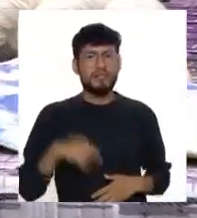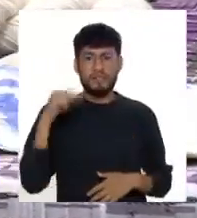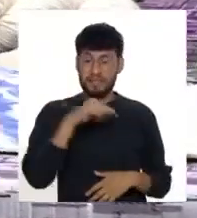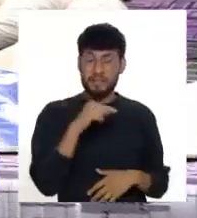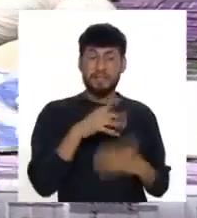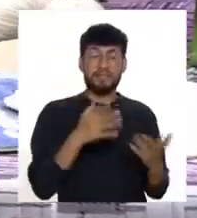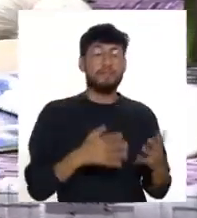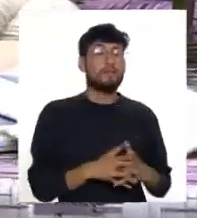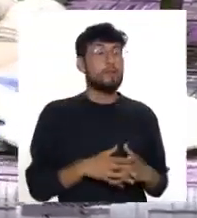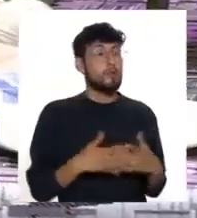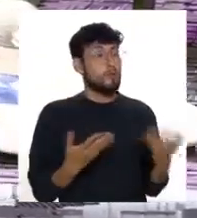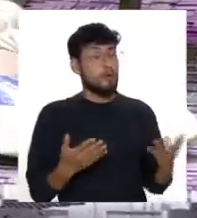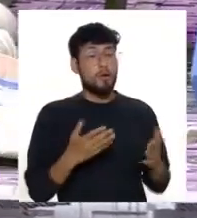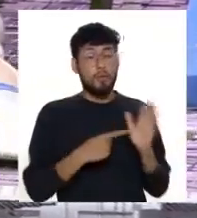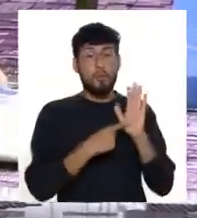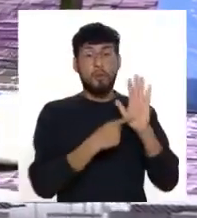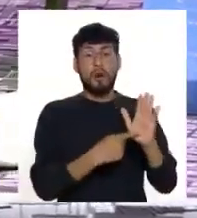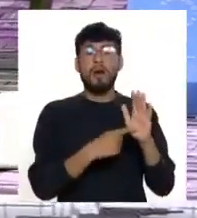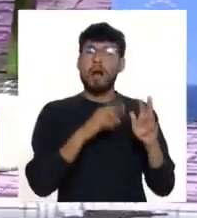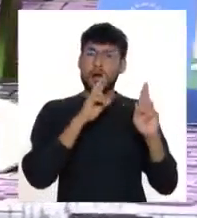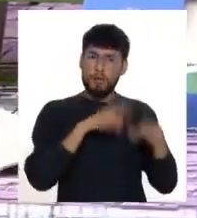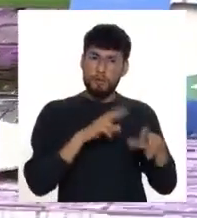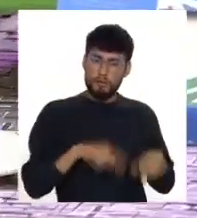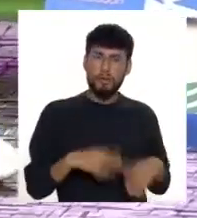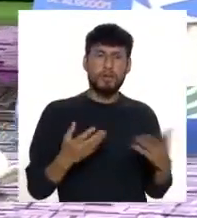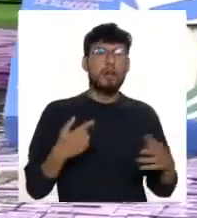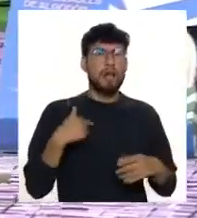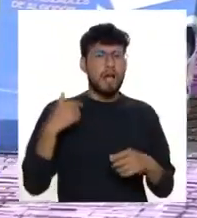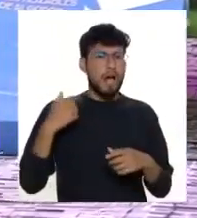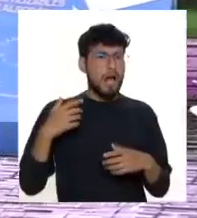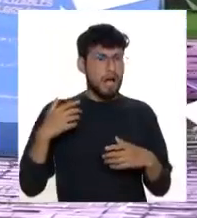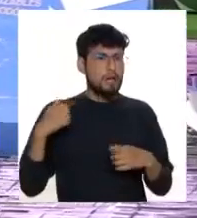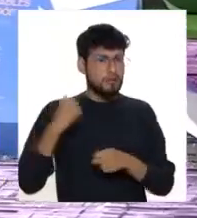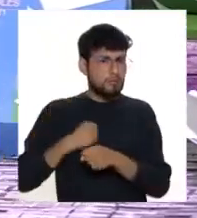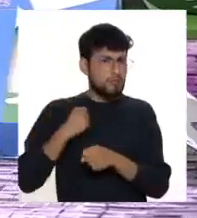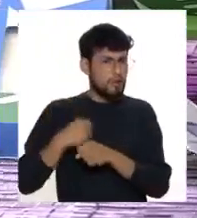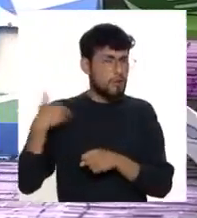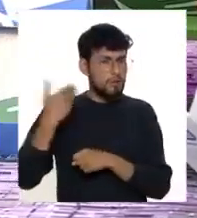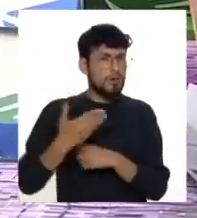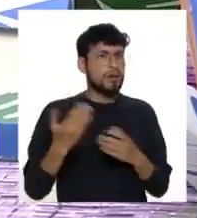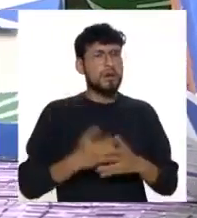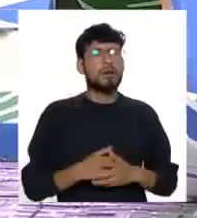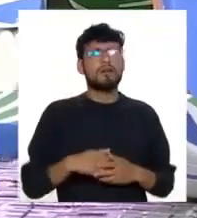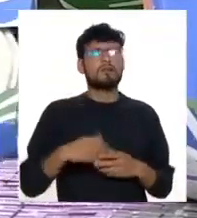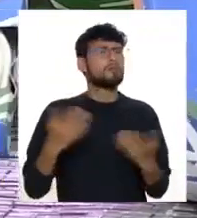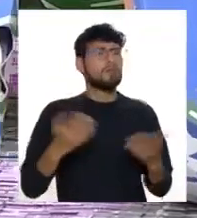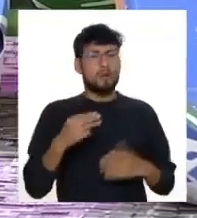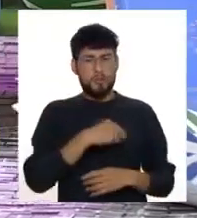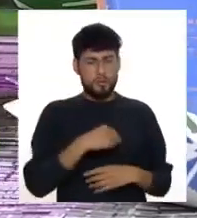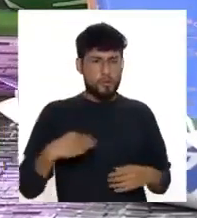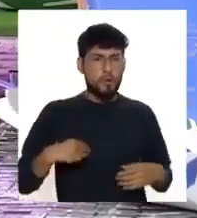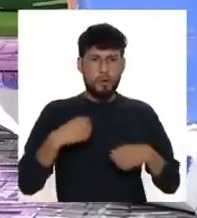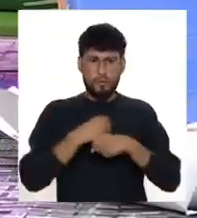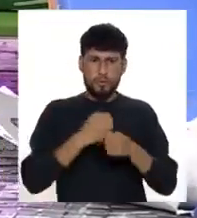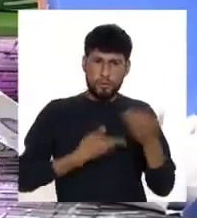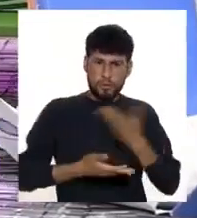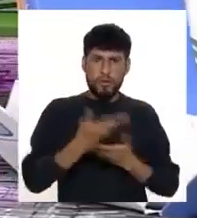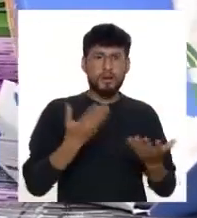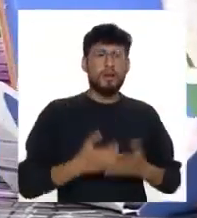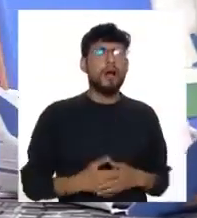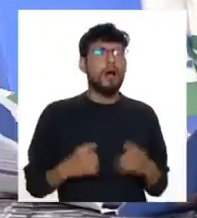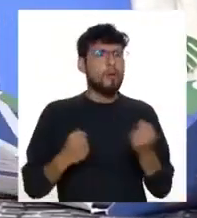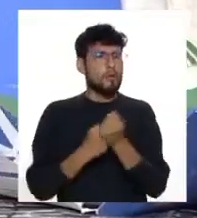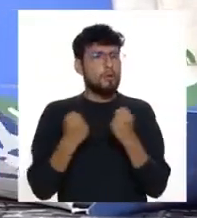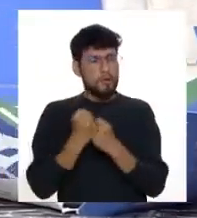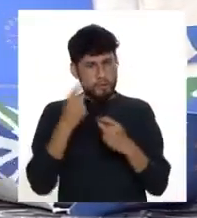son los esto es un digamos una muestra de resultado de lo que venimos haciendo desde proov a través del Ministerio de producción apoyando